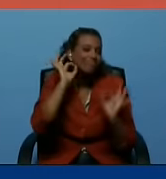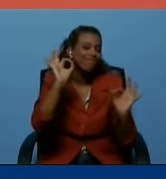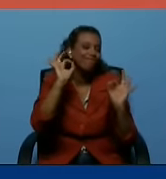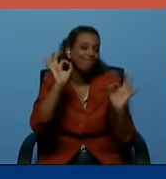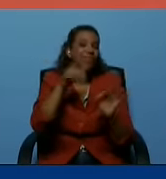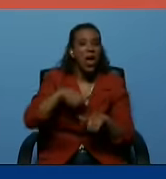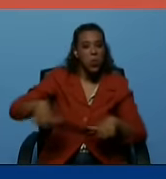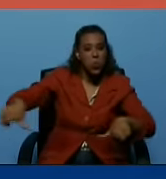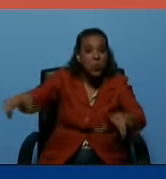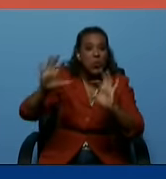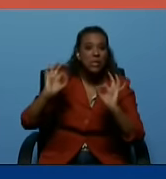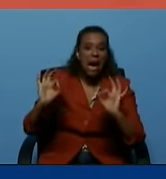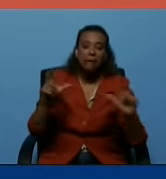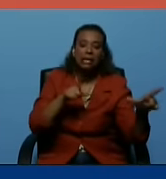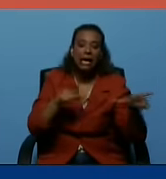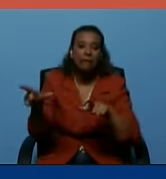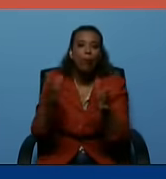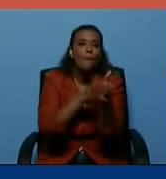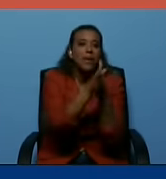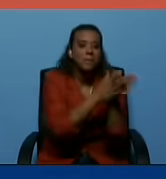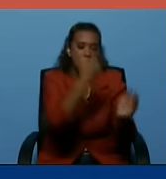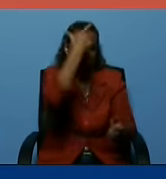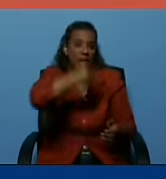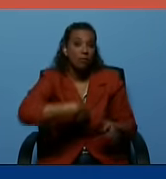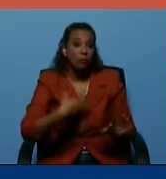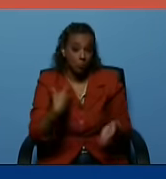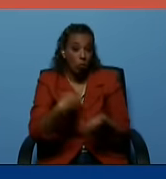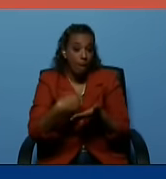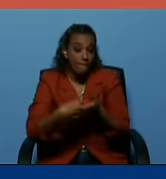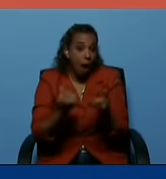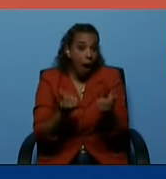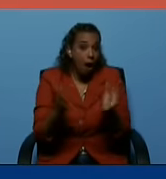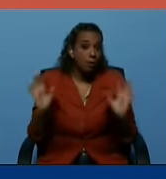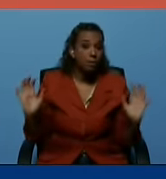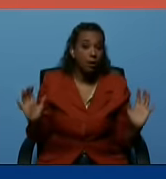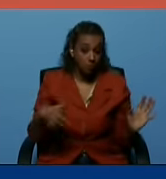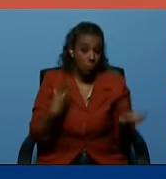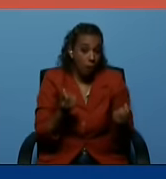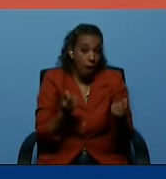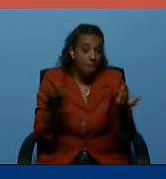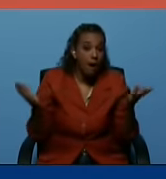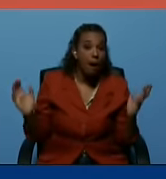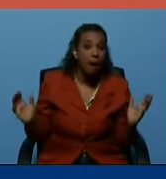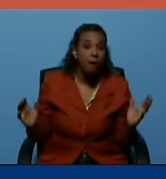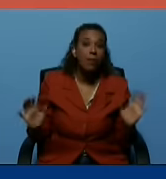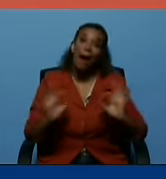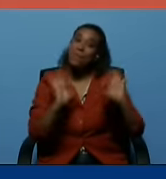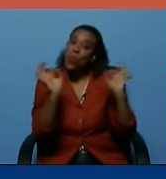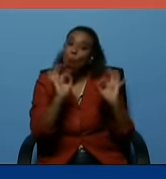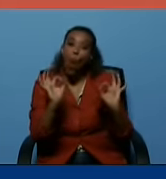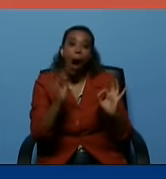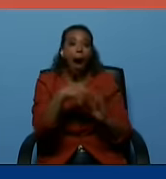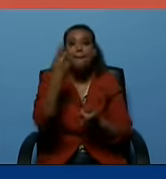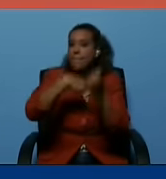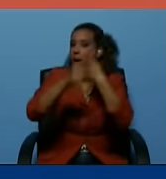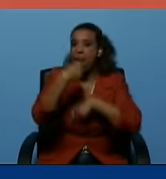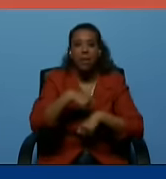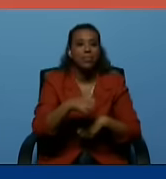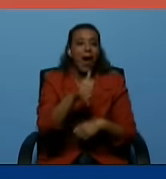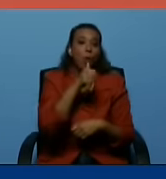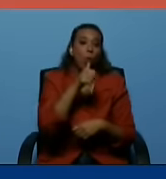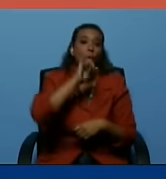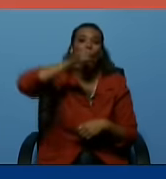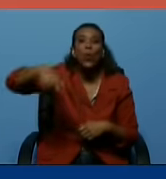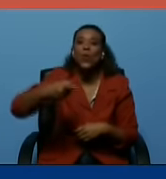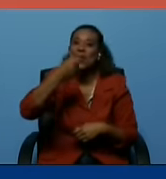Ahí les dejo esa idea, pues. Eso da bastante. Eso sí, no se va a vender licor, se va a vender el